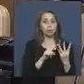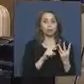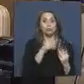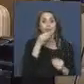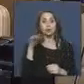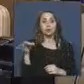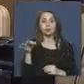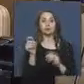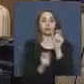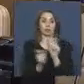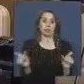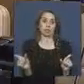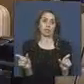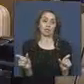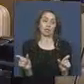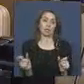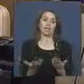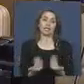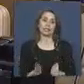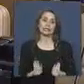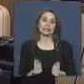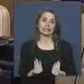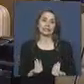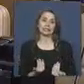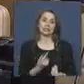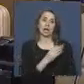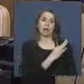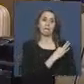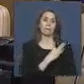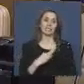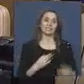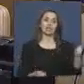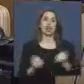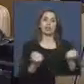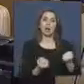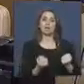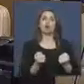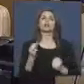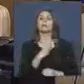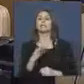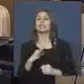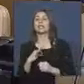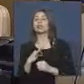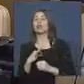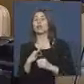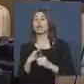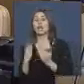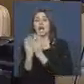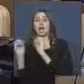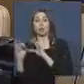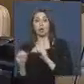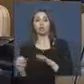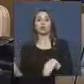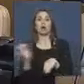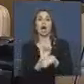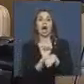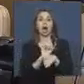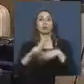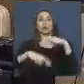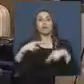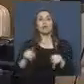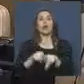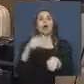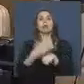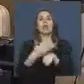decirle que ellos requieren que el Ministerio de Transporte y Educación se pongan de acuerdo y también les renueven sus vehículos, como lo hacen con los